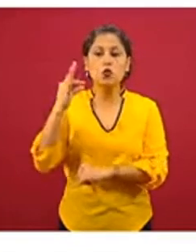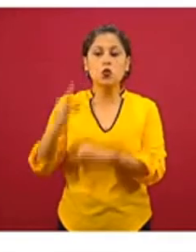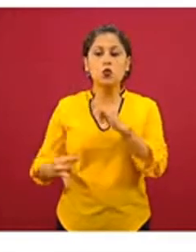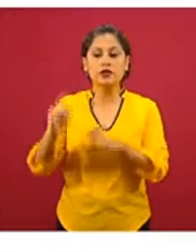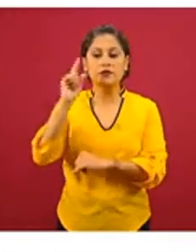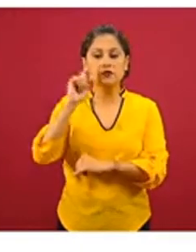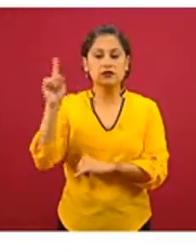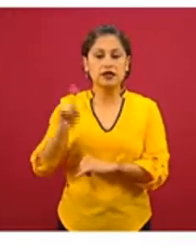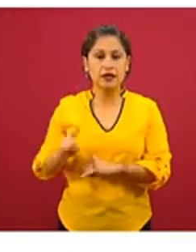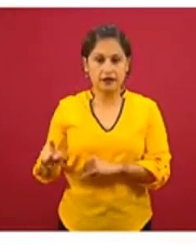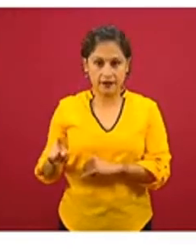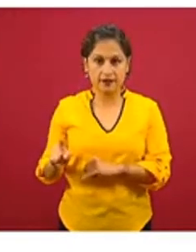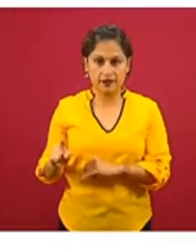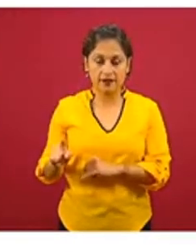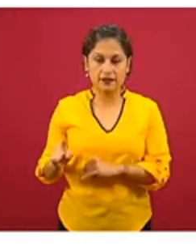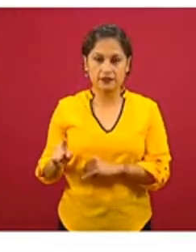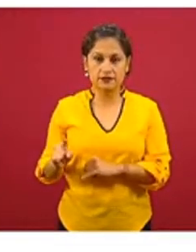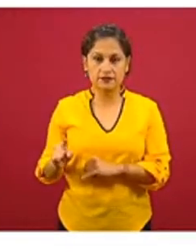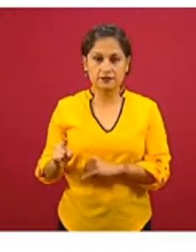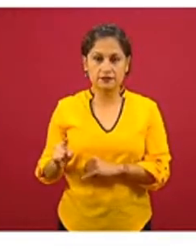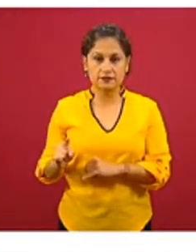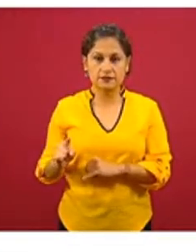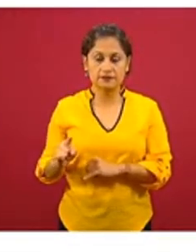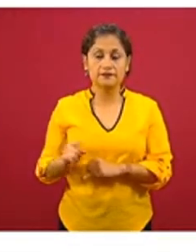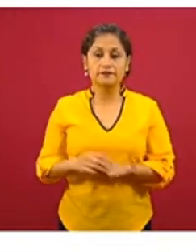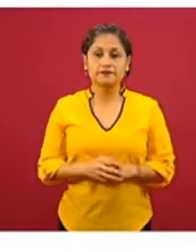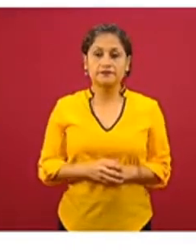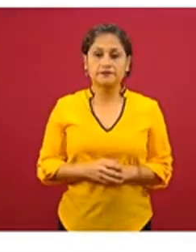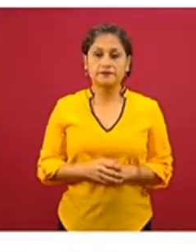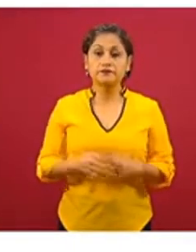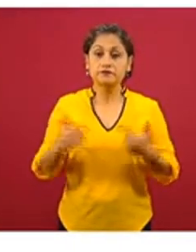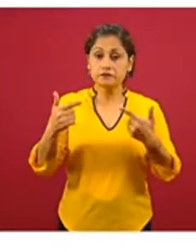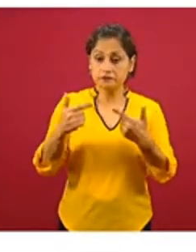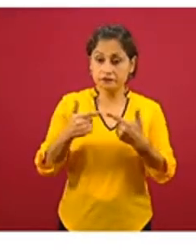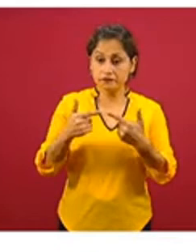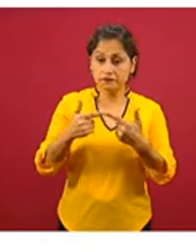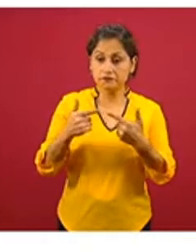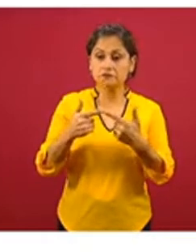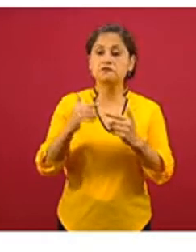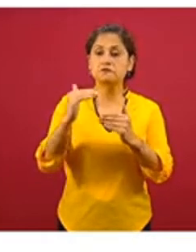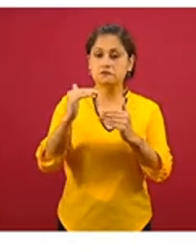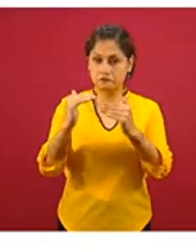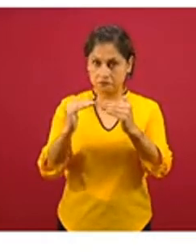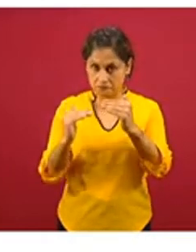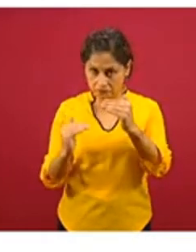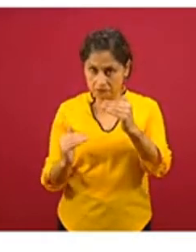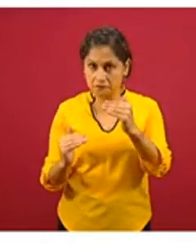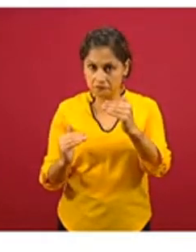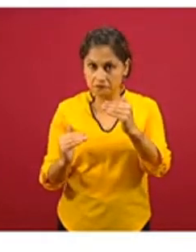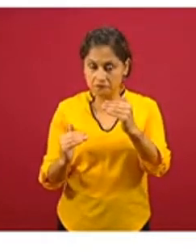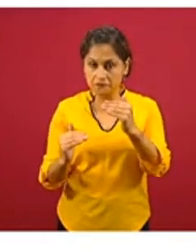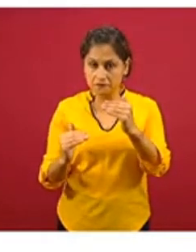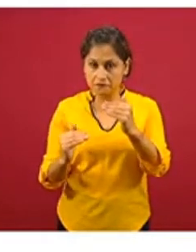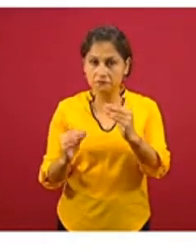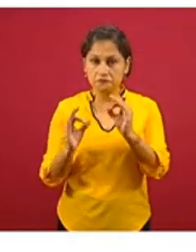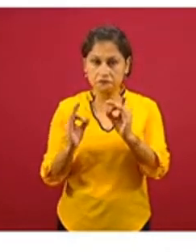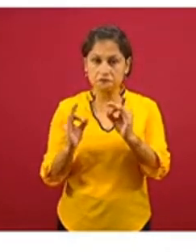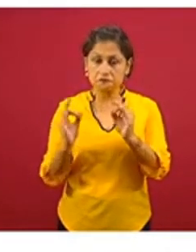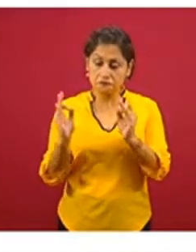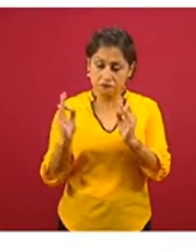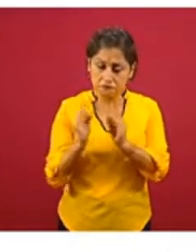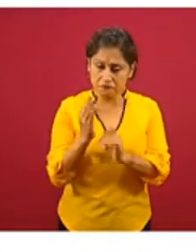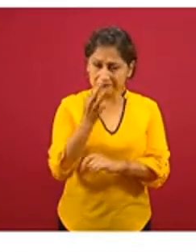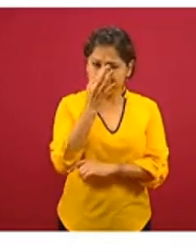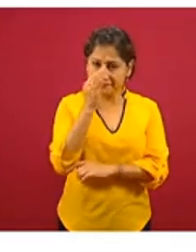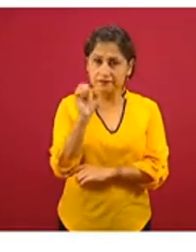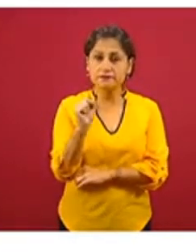que afortunadamente los usuarios del sistema operativo de Google han estado bastante cercanos a la meta